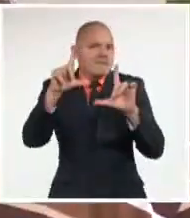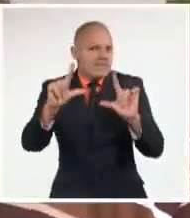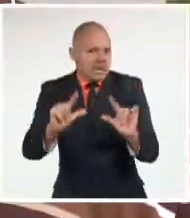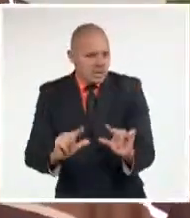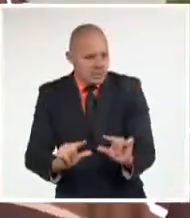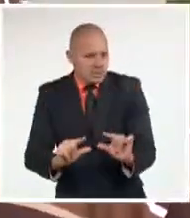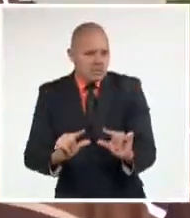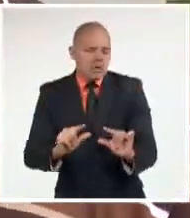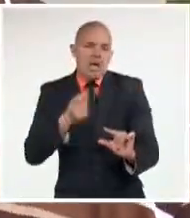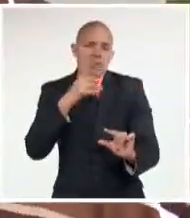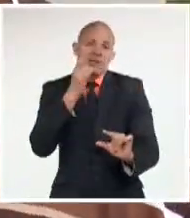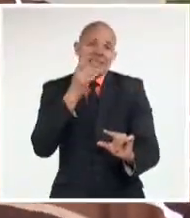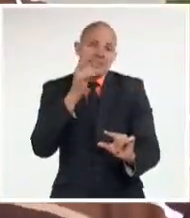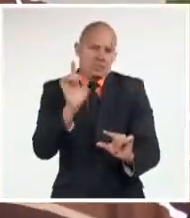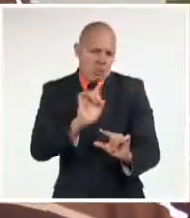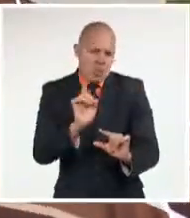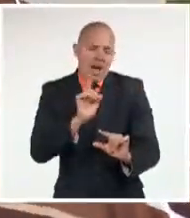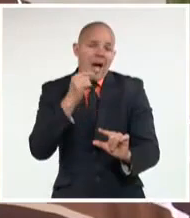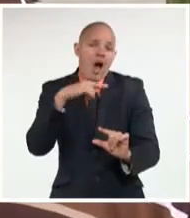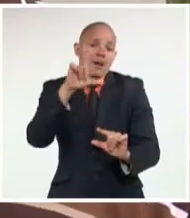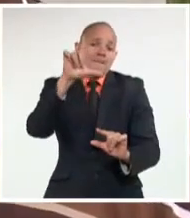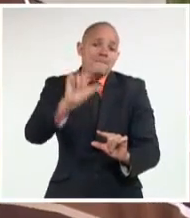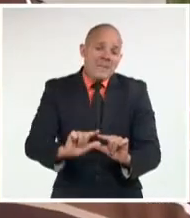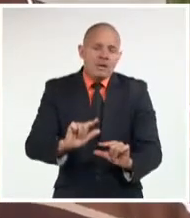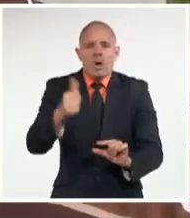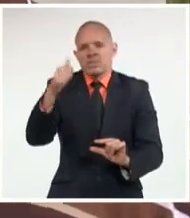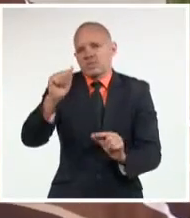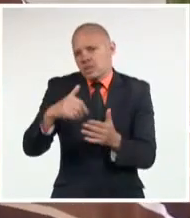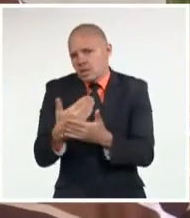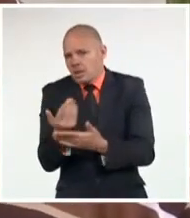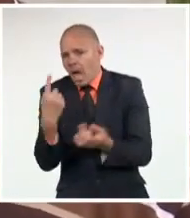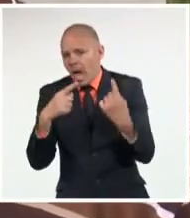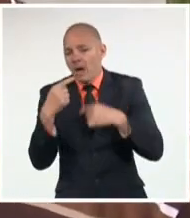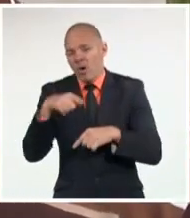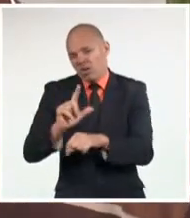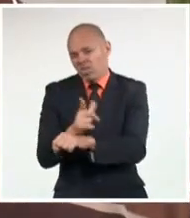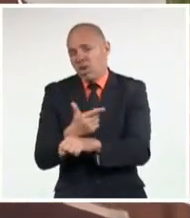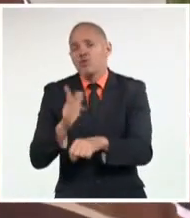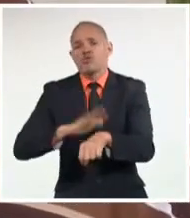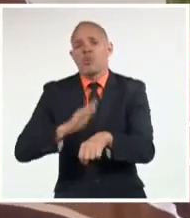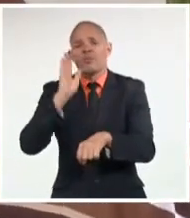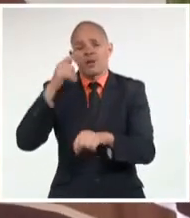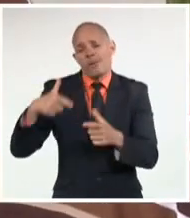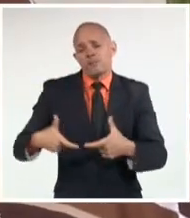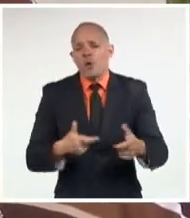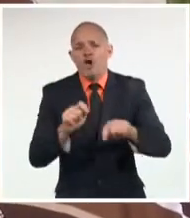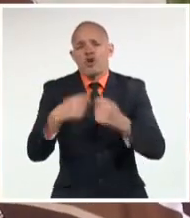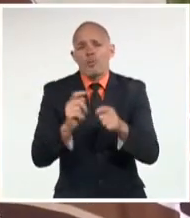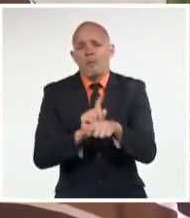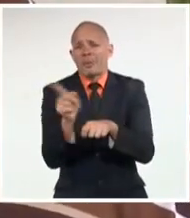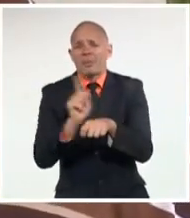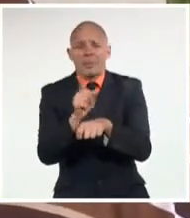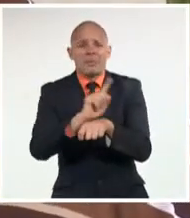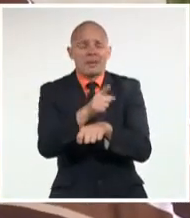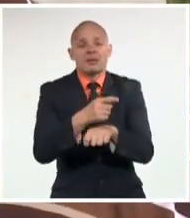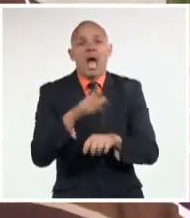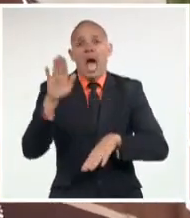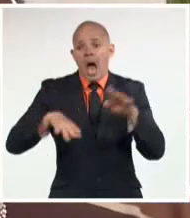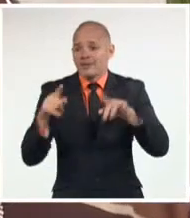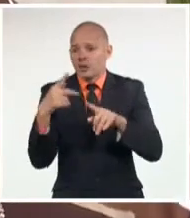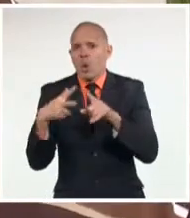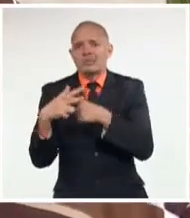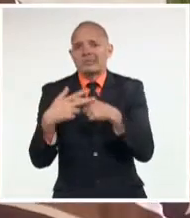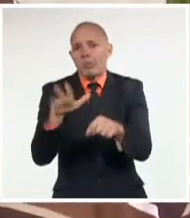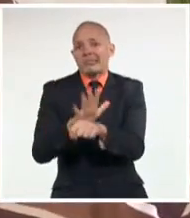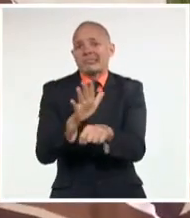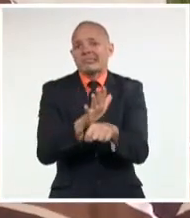planta potabilizadora, que hoy no es así. Hoy por los salideros, por diferentes, incluso hay semanas que se han cogido hasta 40 y 50 salideros en la semana,